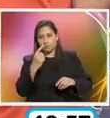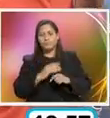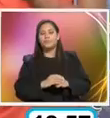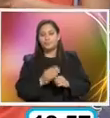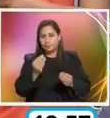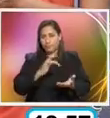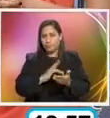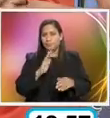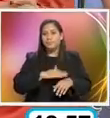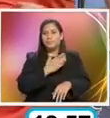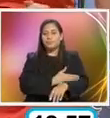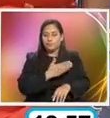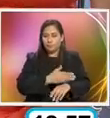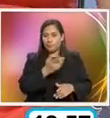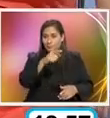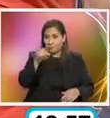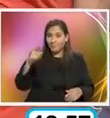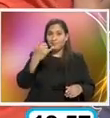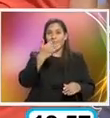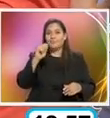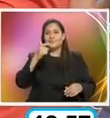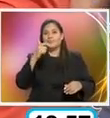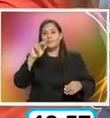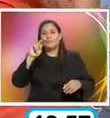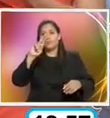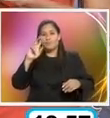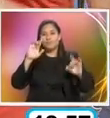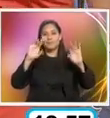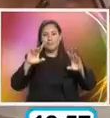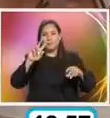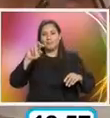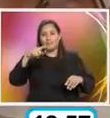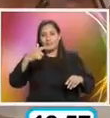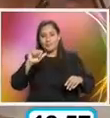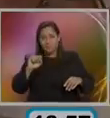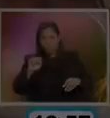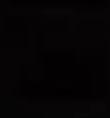por habernos acompañado. Ellos fueron... ¡Los Yaguarú de Ángel Venegas!